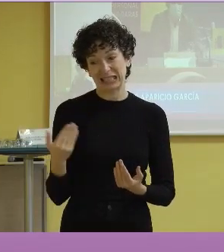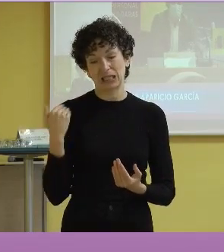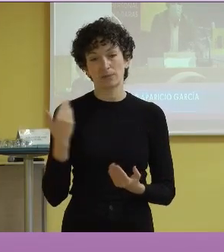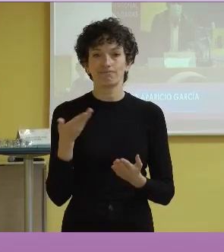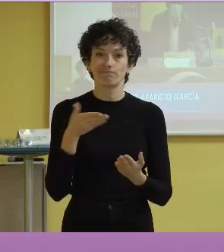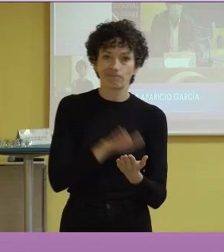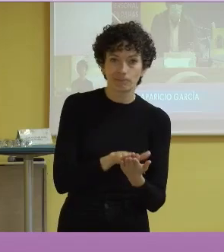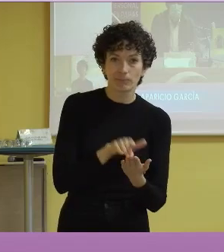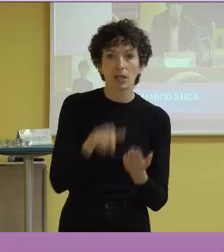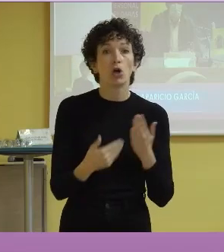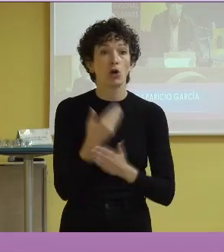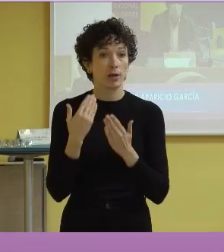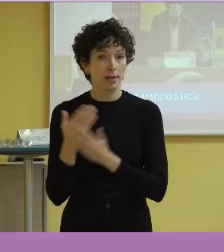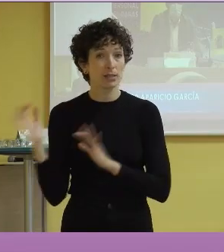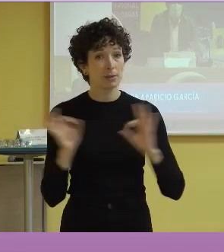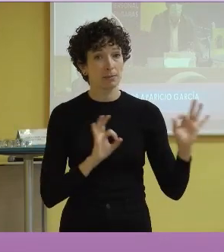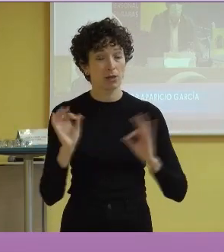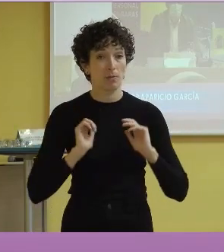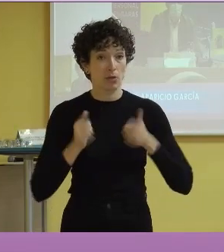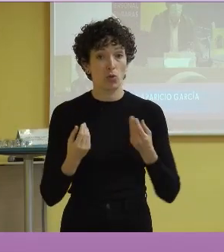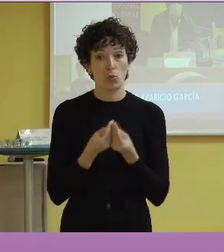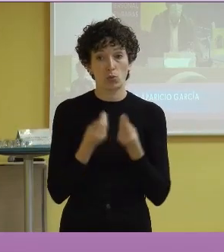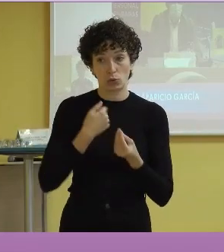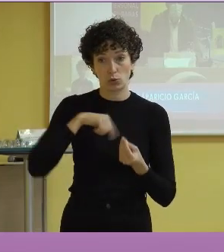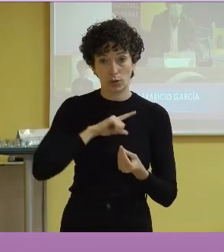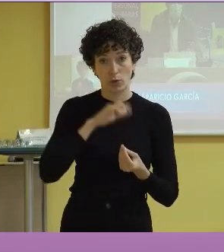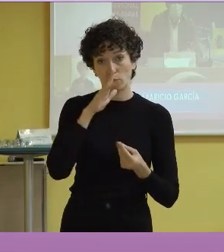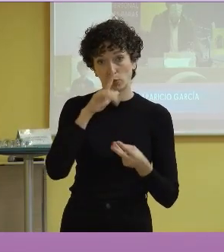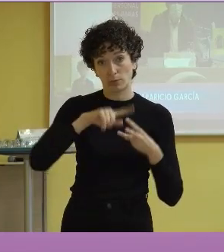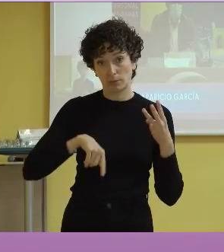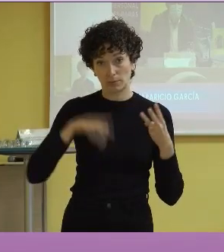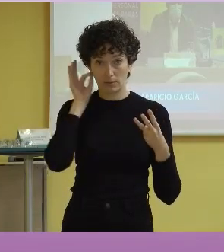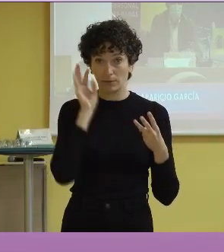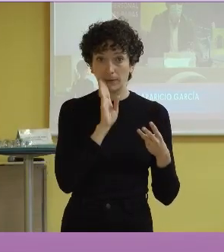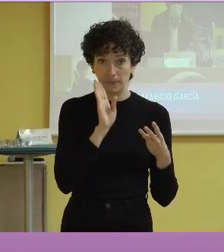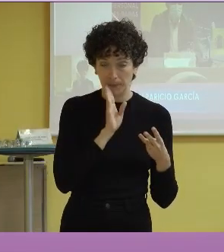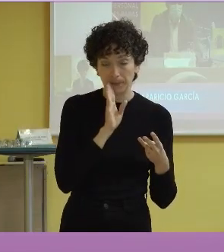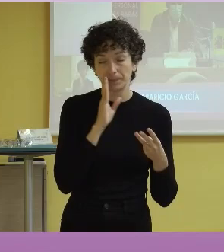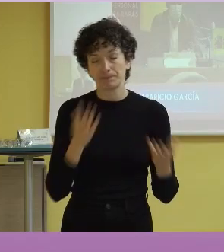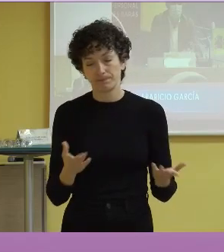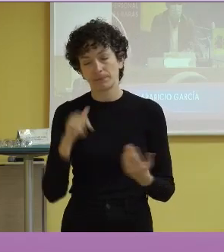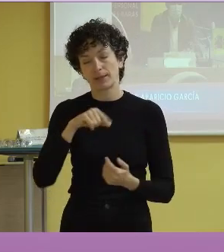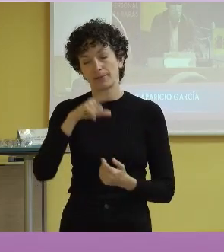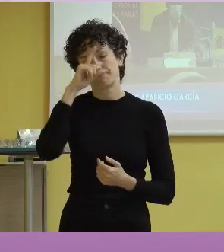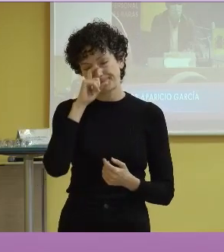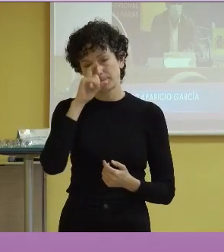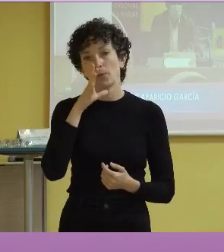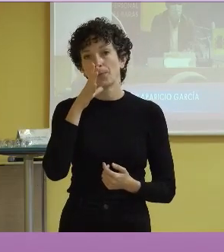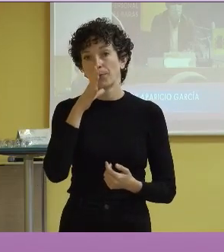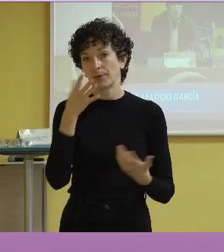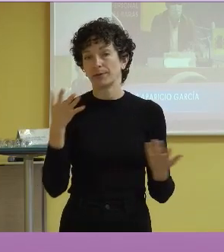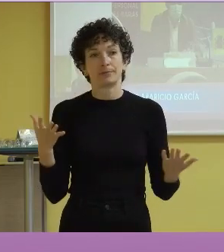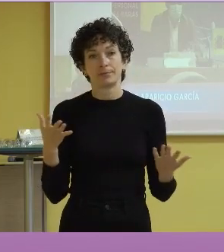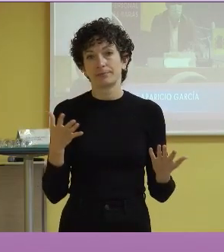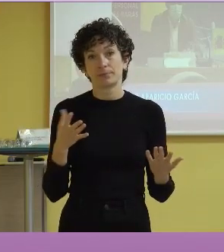inició la preparación de las jornadas con nosotros, con Sonia, con Almudena, con Begoña, y que, bueno, pues la recordamos aquí porque no puede estar